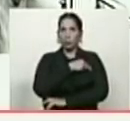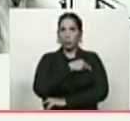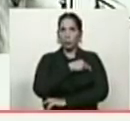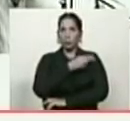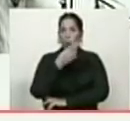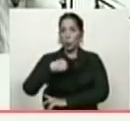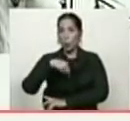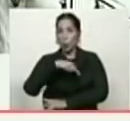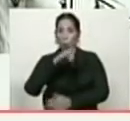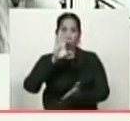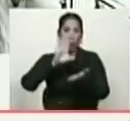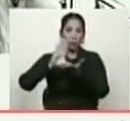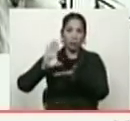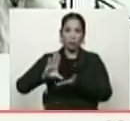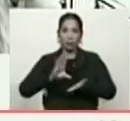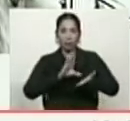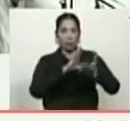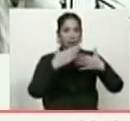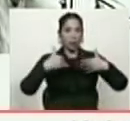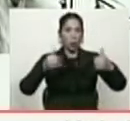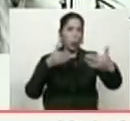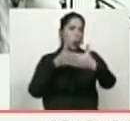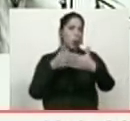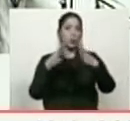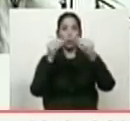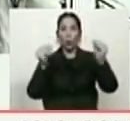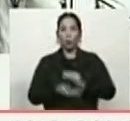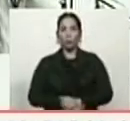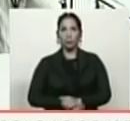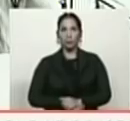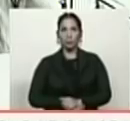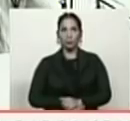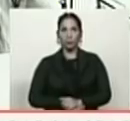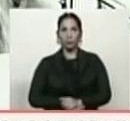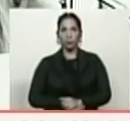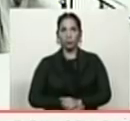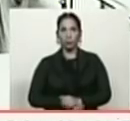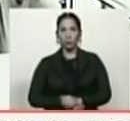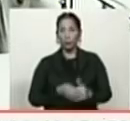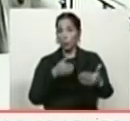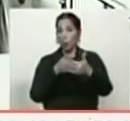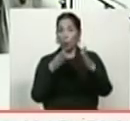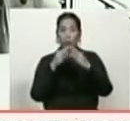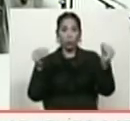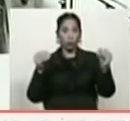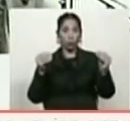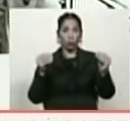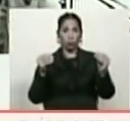salud. Contra todo eso fueron, contra todo eso atentaron,